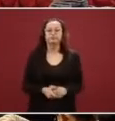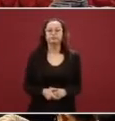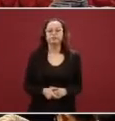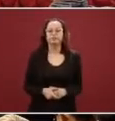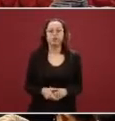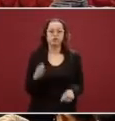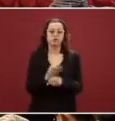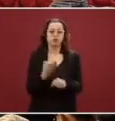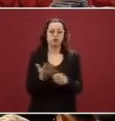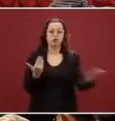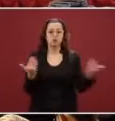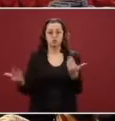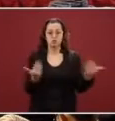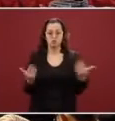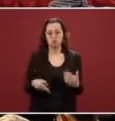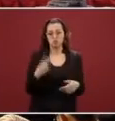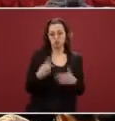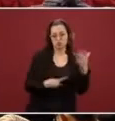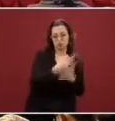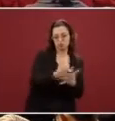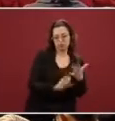un poco del comparativo de ambos proyectos.